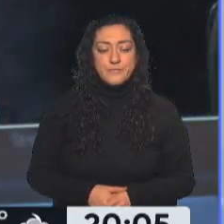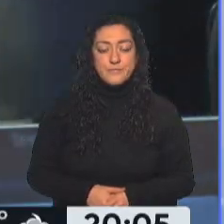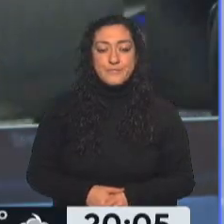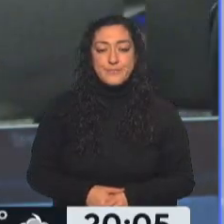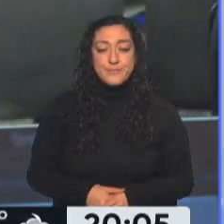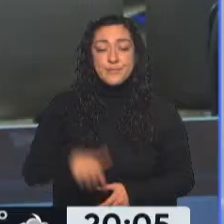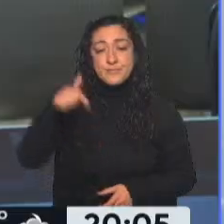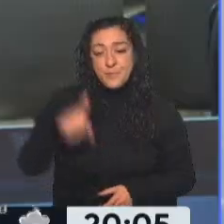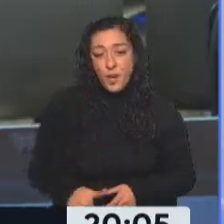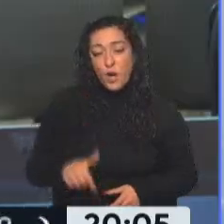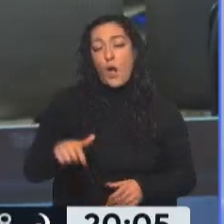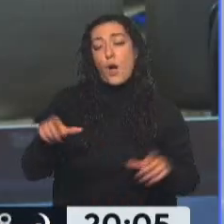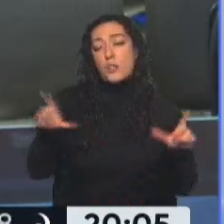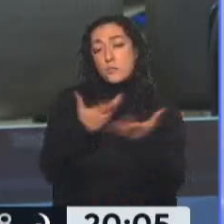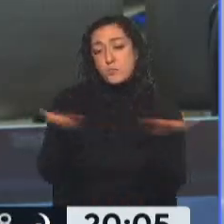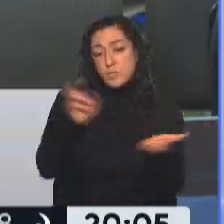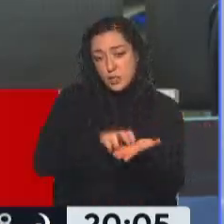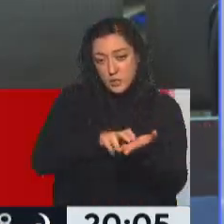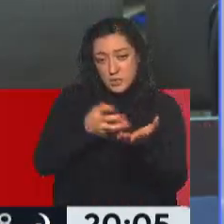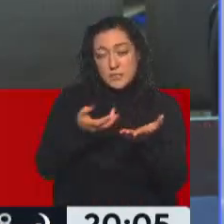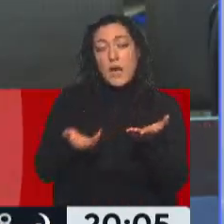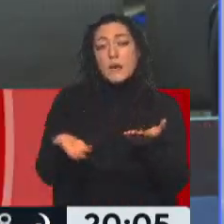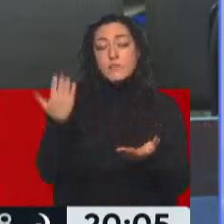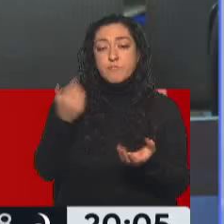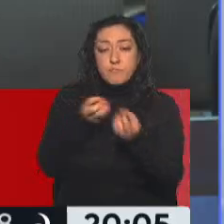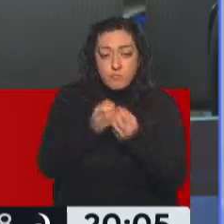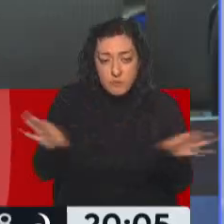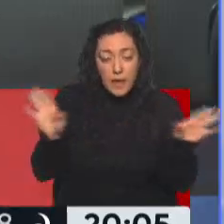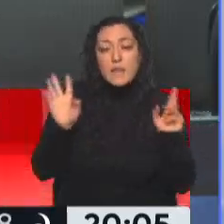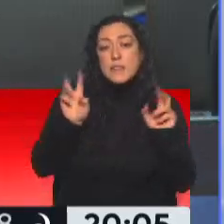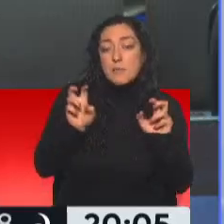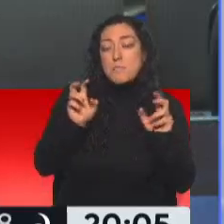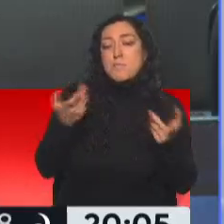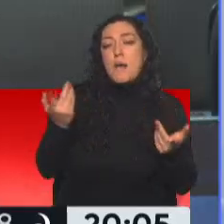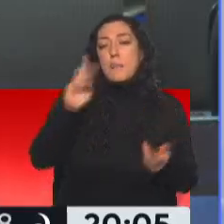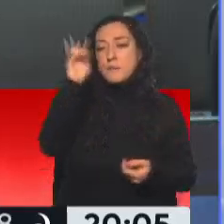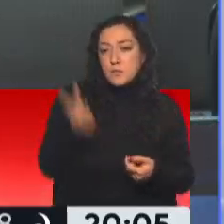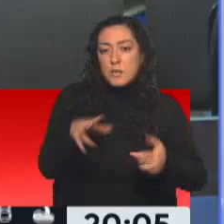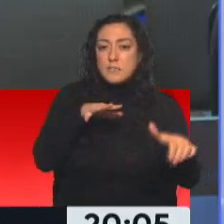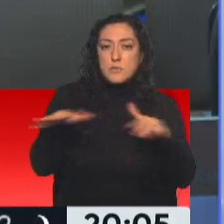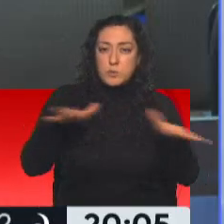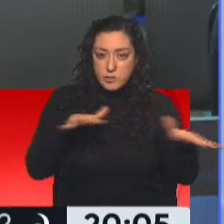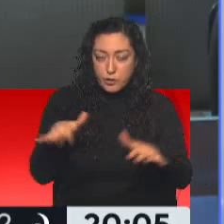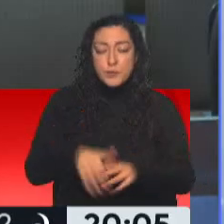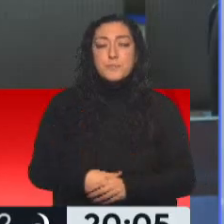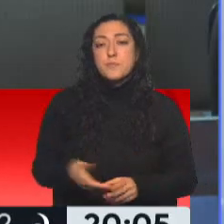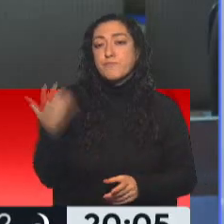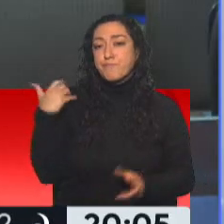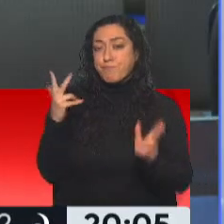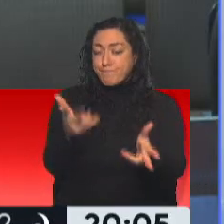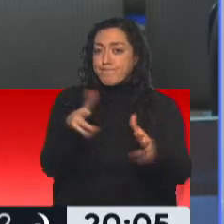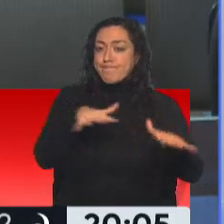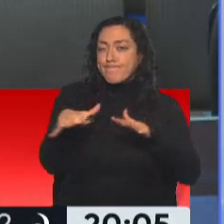Comenzamos esta edición central del noticiero de la televisión pública hablando de lo que está sucediendo en Venezuela. Te decíamos, el clima es